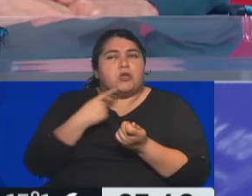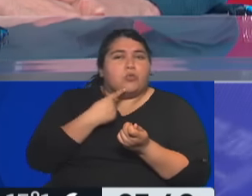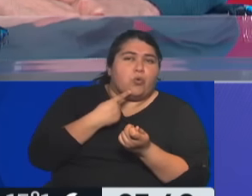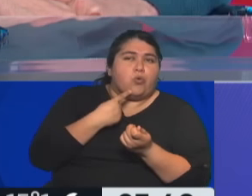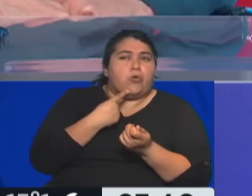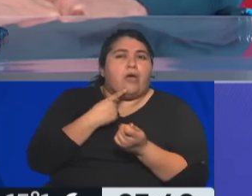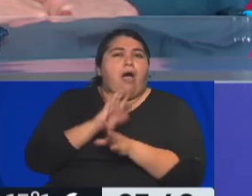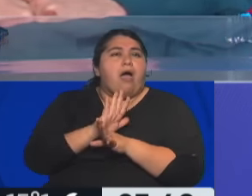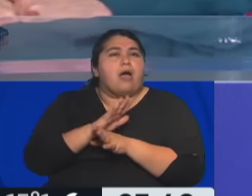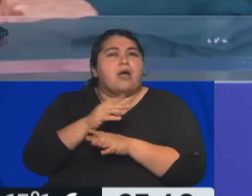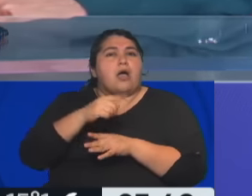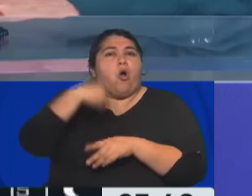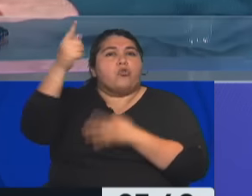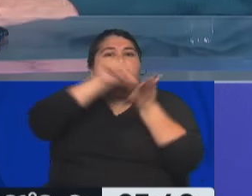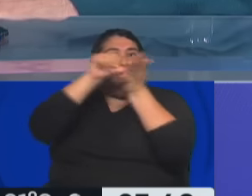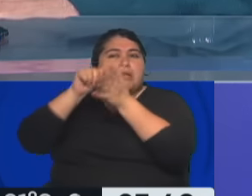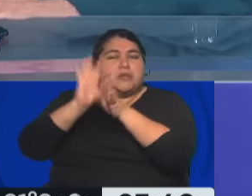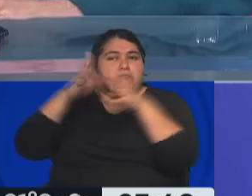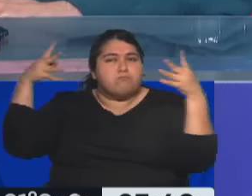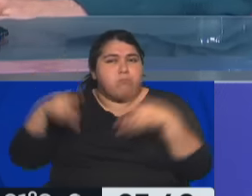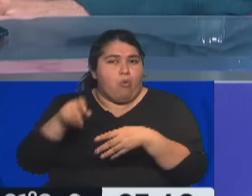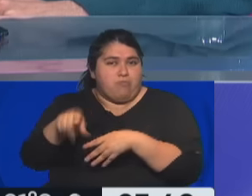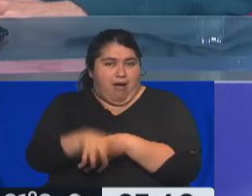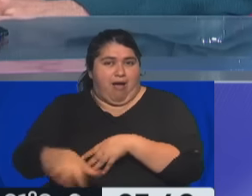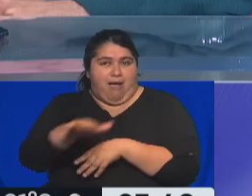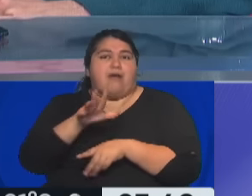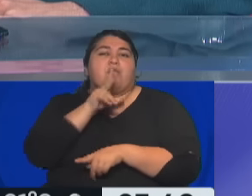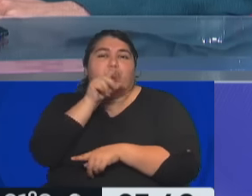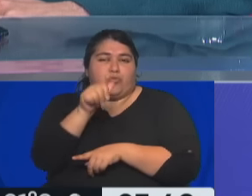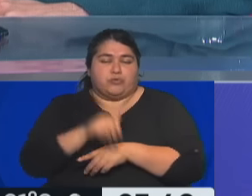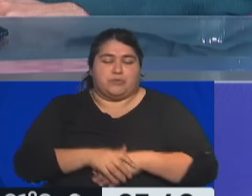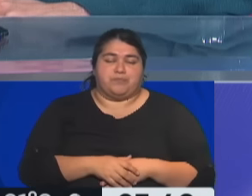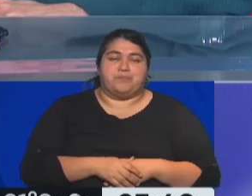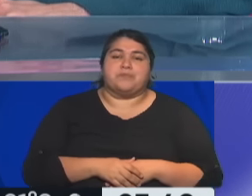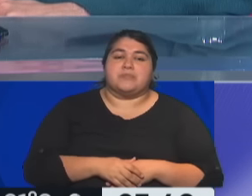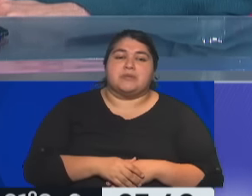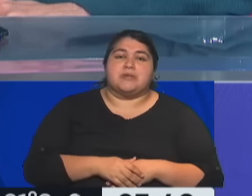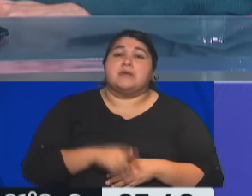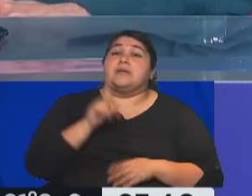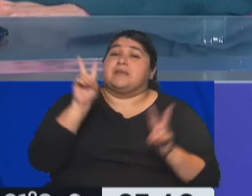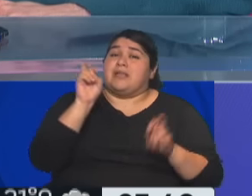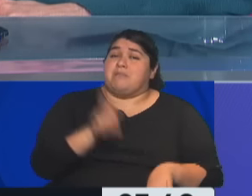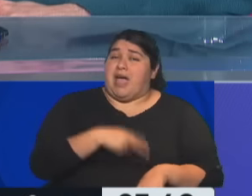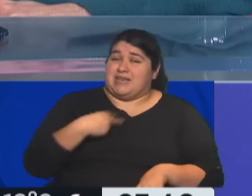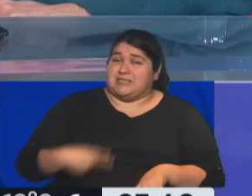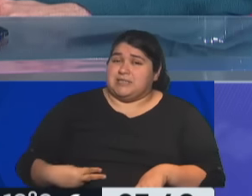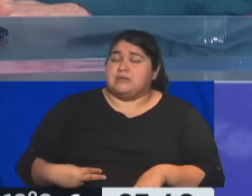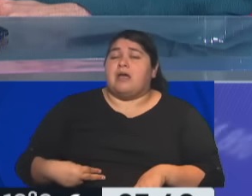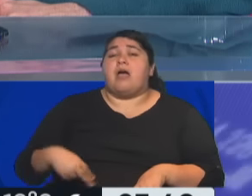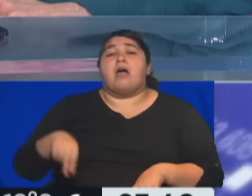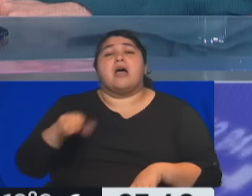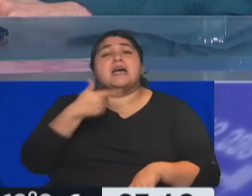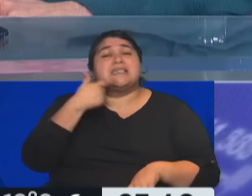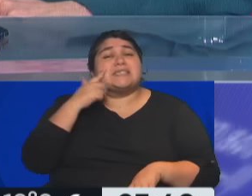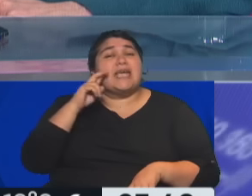potencias extranjeras. Claro. Entonces, a ver, sí, se entiende, lógicamente. Bueno, ya hablamos de China, ¿Siria y Corea del Norte?